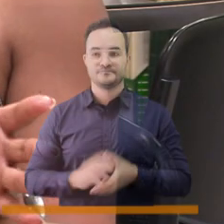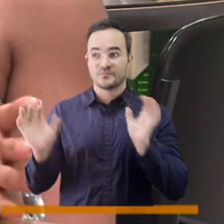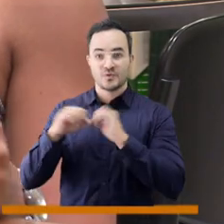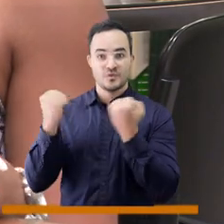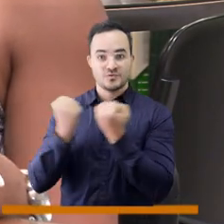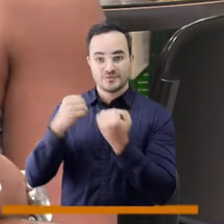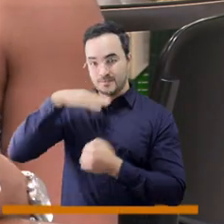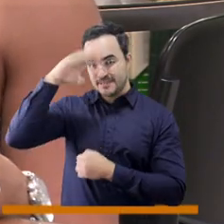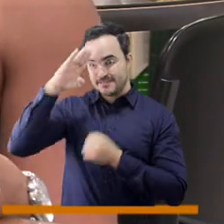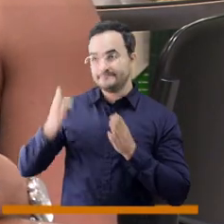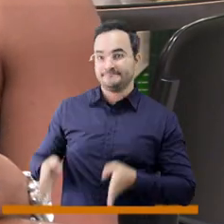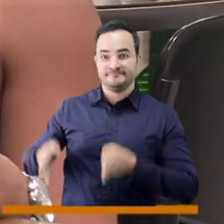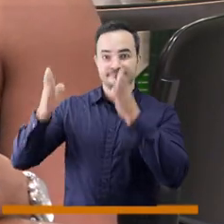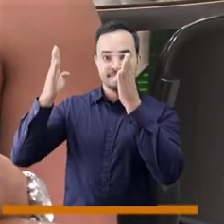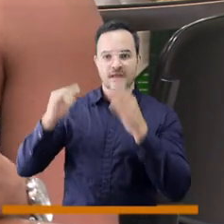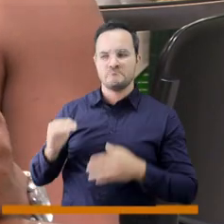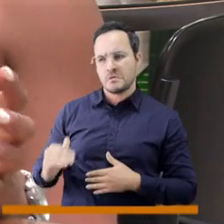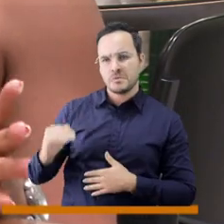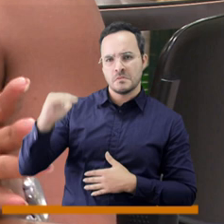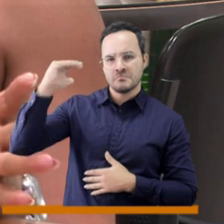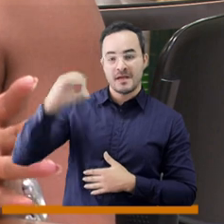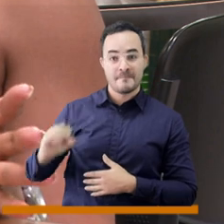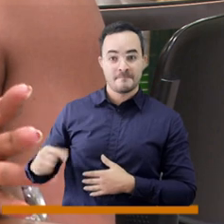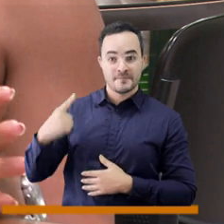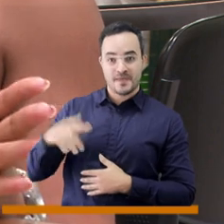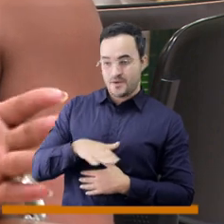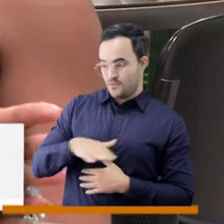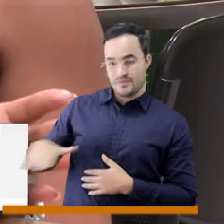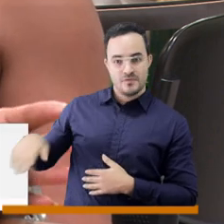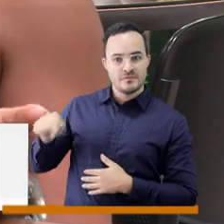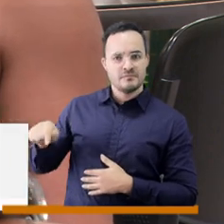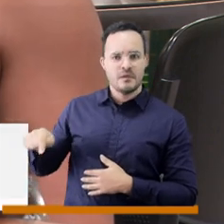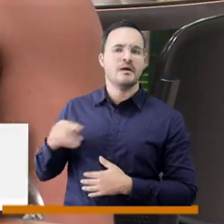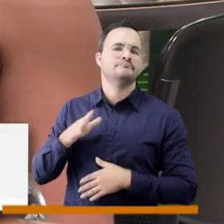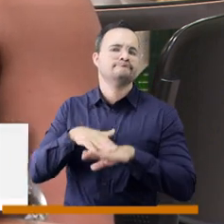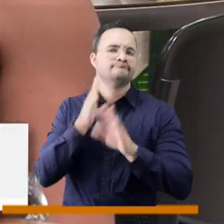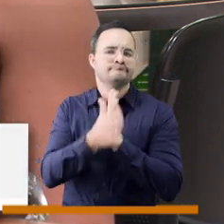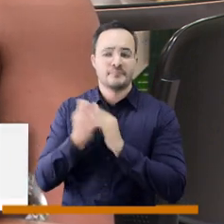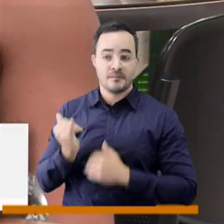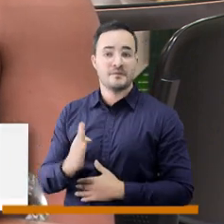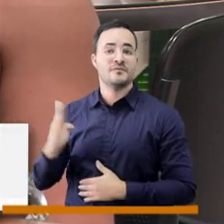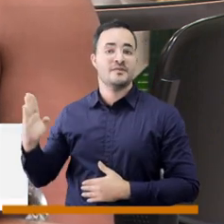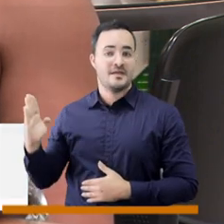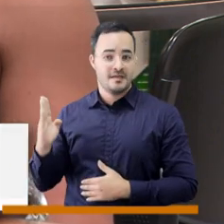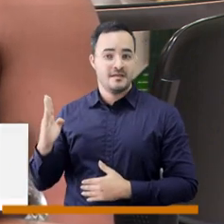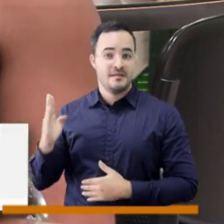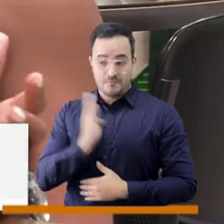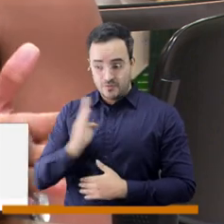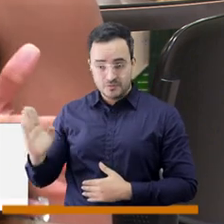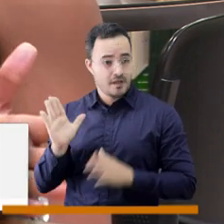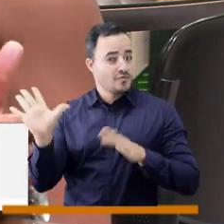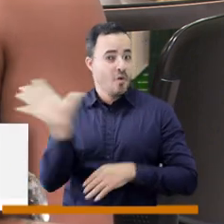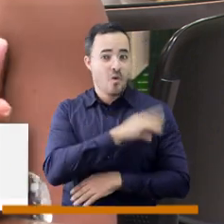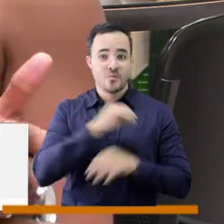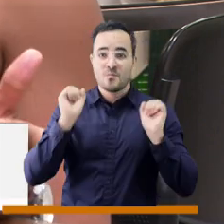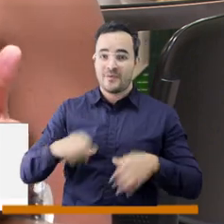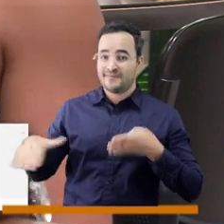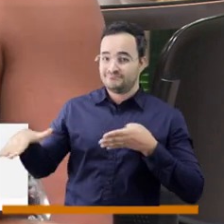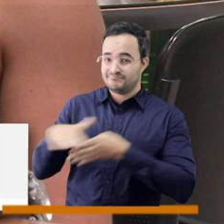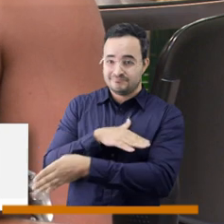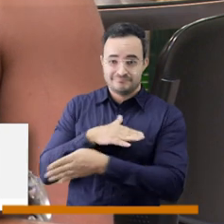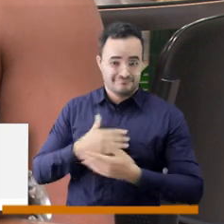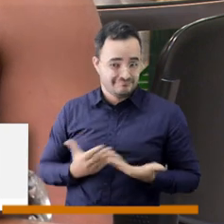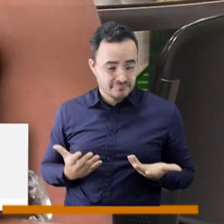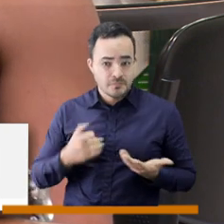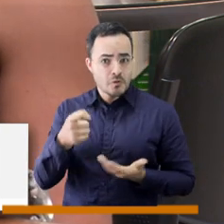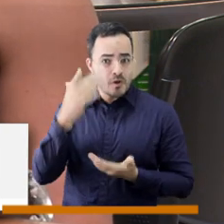Acá en el primer piso del Concejo de Medellín hay una biblioteca donde todos y todas podemos disfrutar de este espacio. Si no la conocen, no se